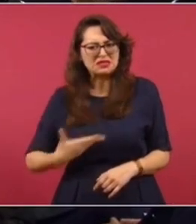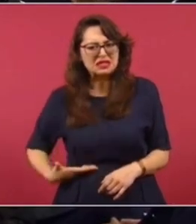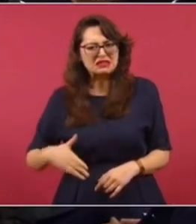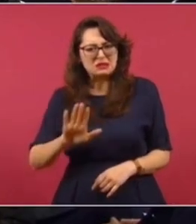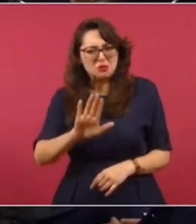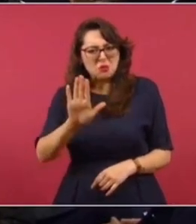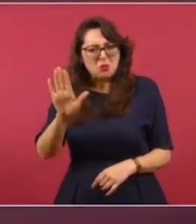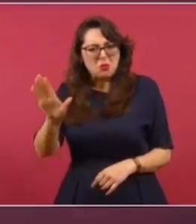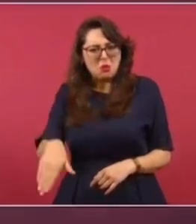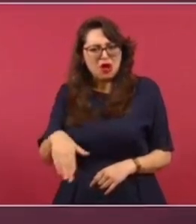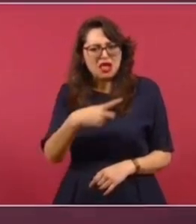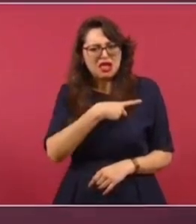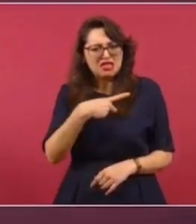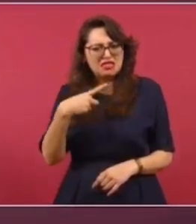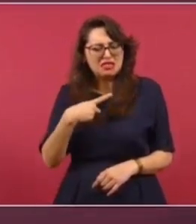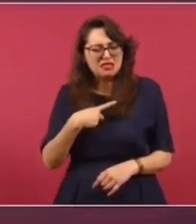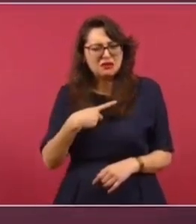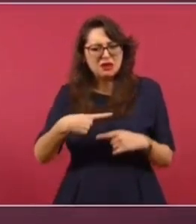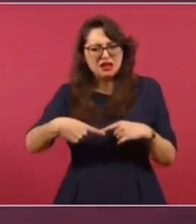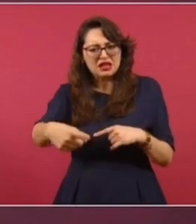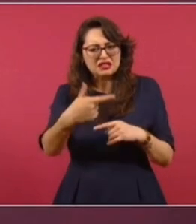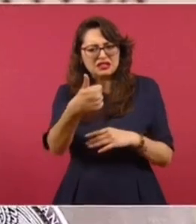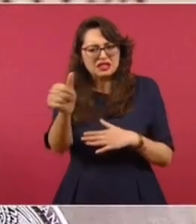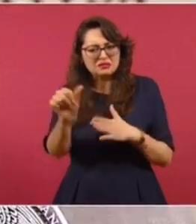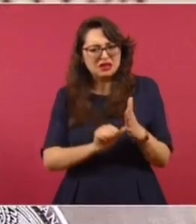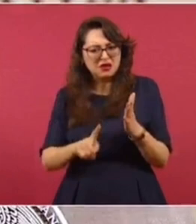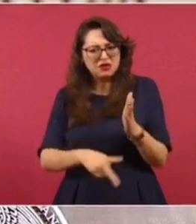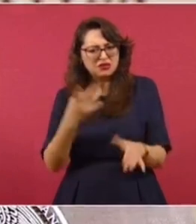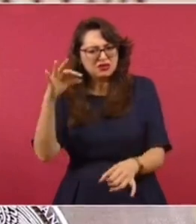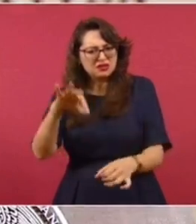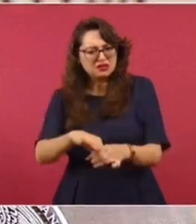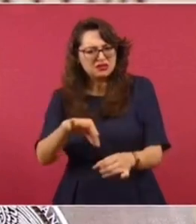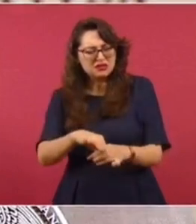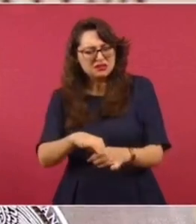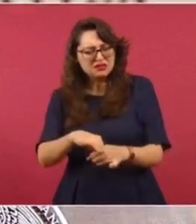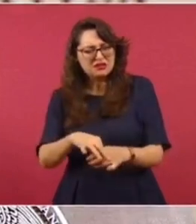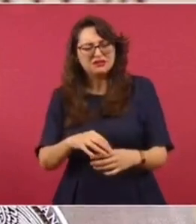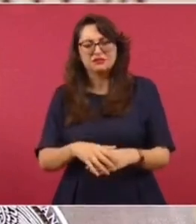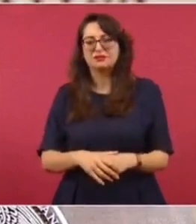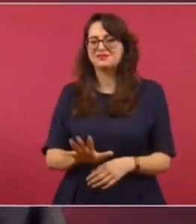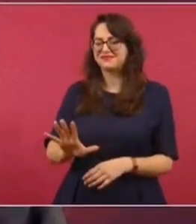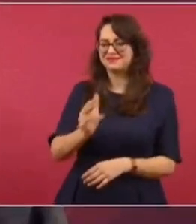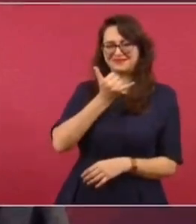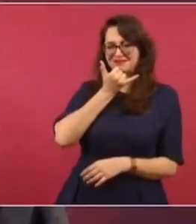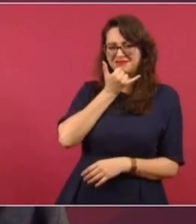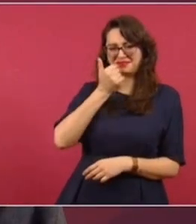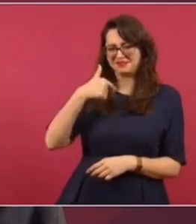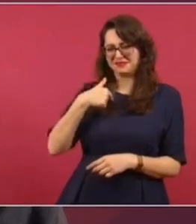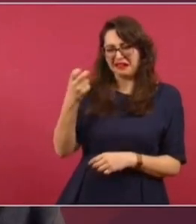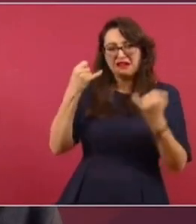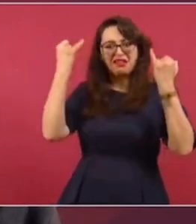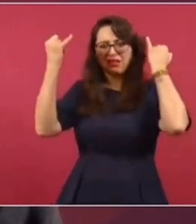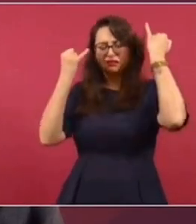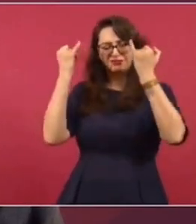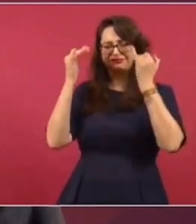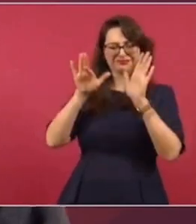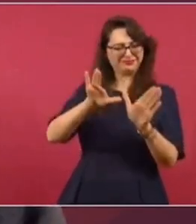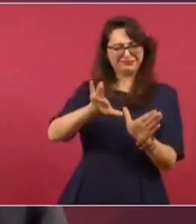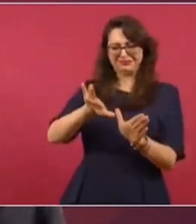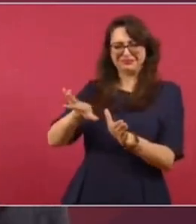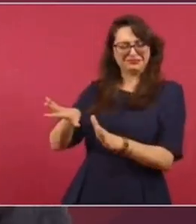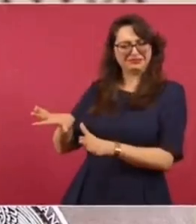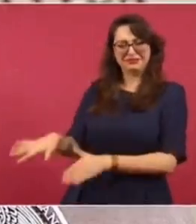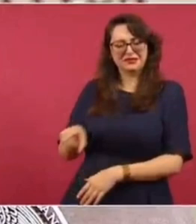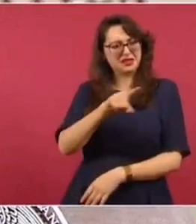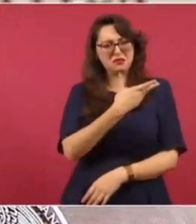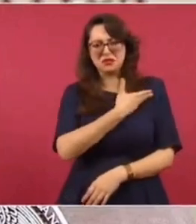eso, secretario. Mire, yo prefiero no caer en ese tipo de especulaciones. El presidente está bien, goza de cabal salud y seguramente está al